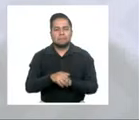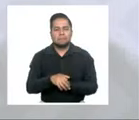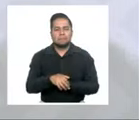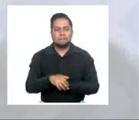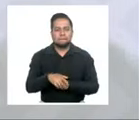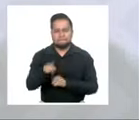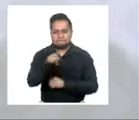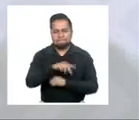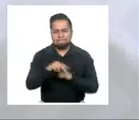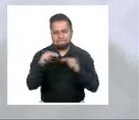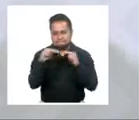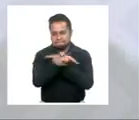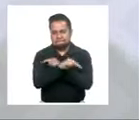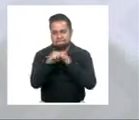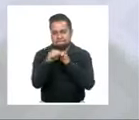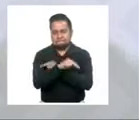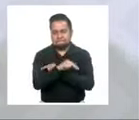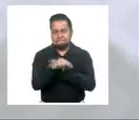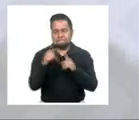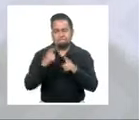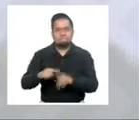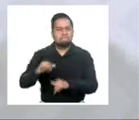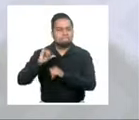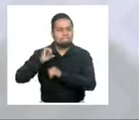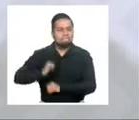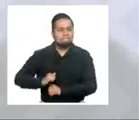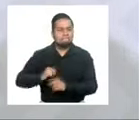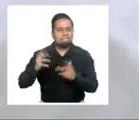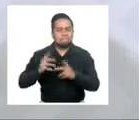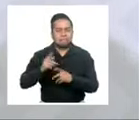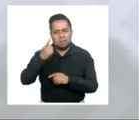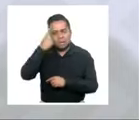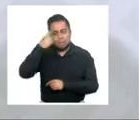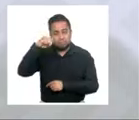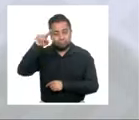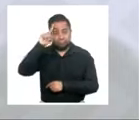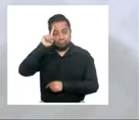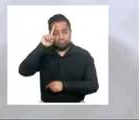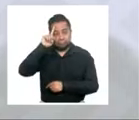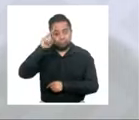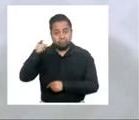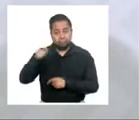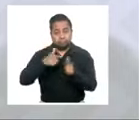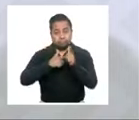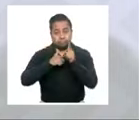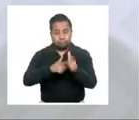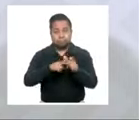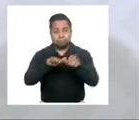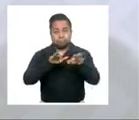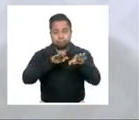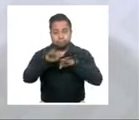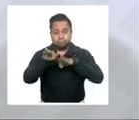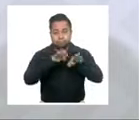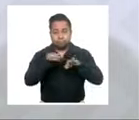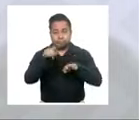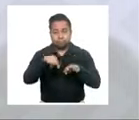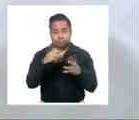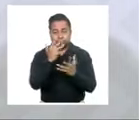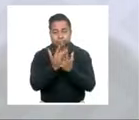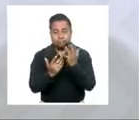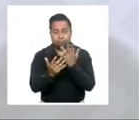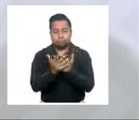estos tramos que está a cargo de la Marina. Están trabajando y lo están